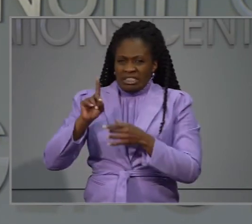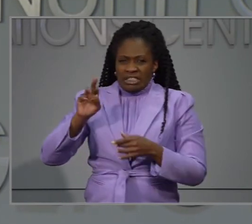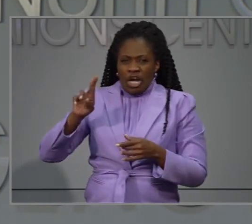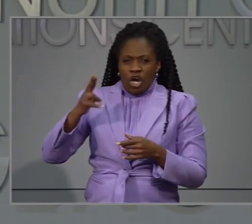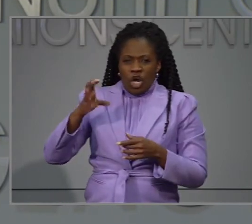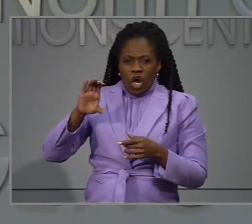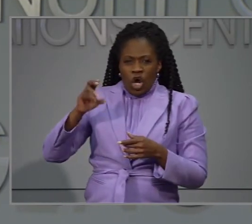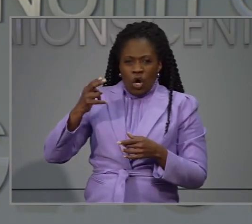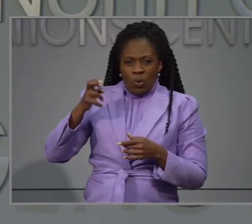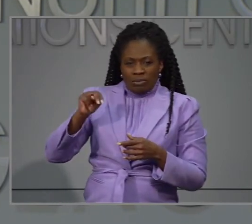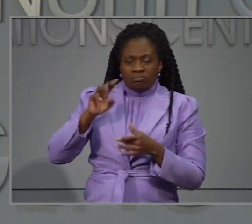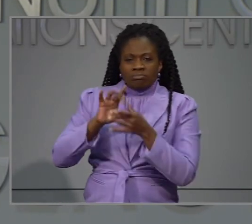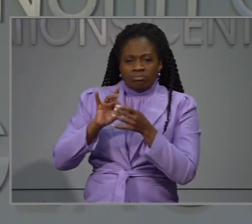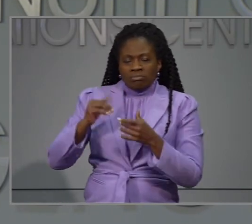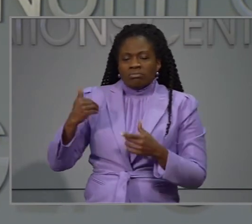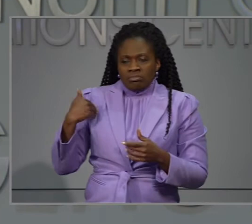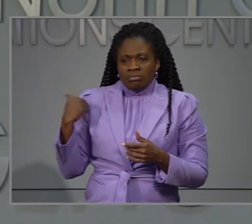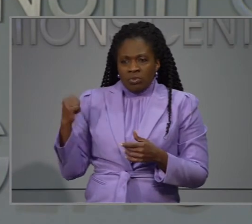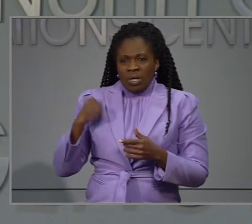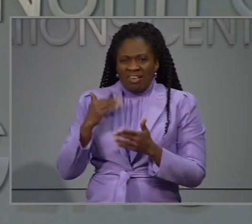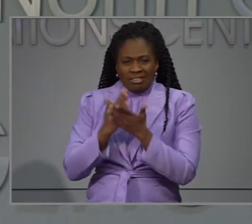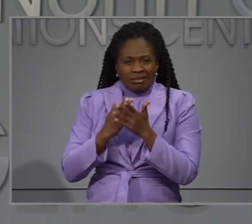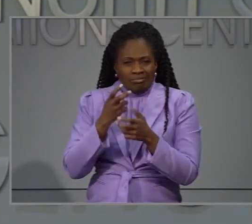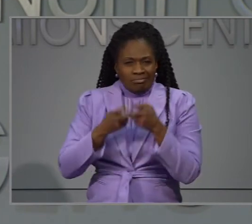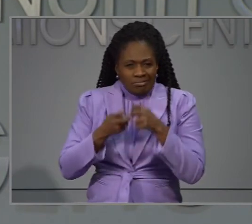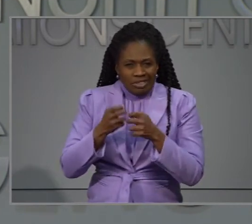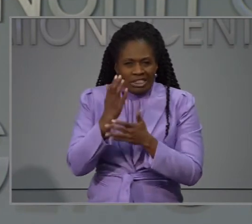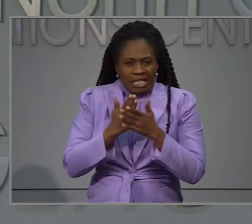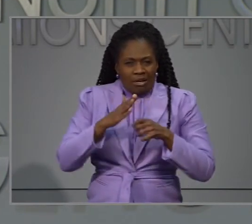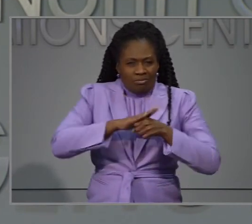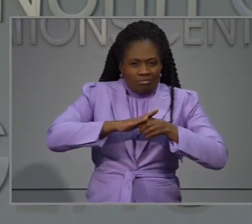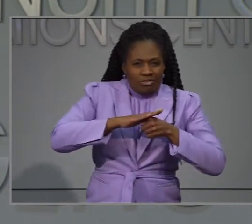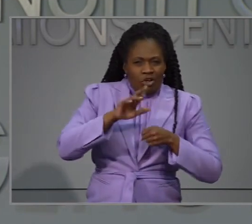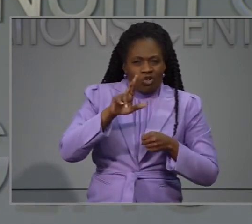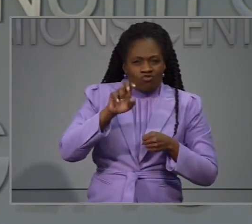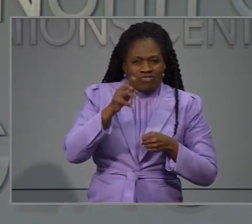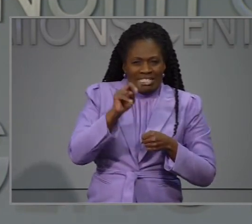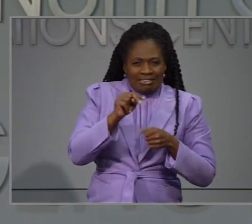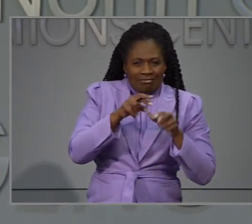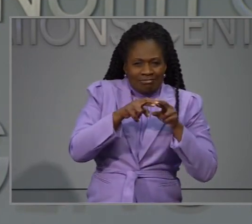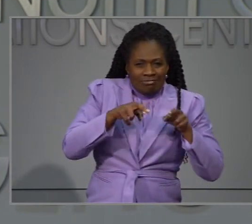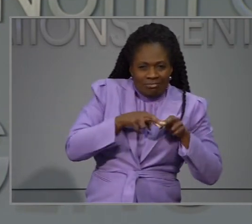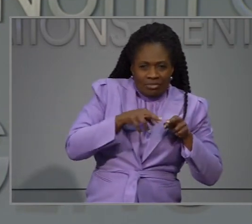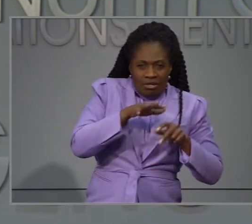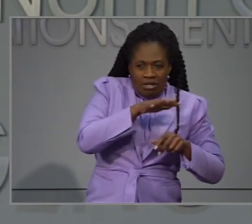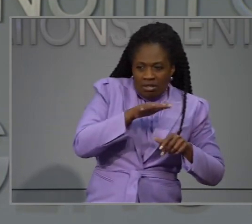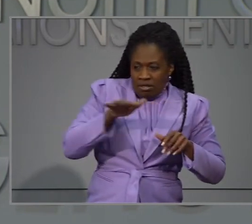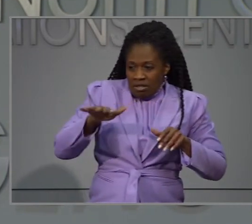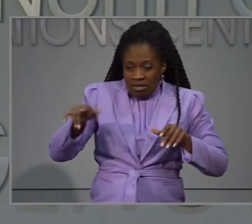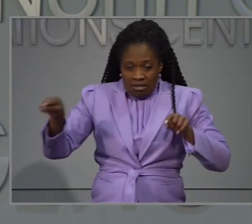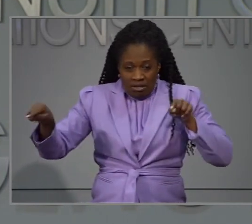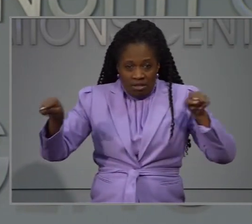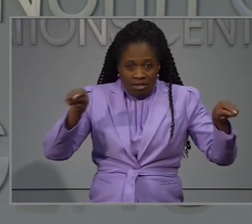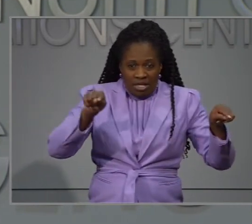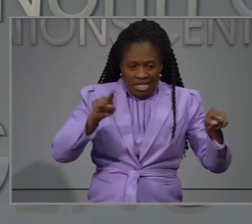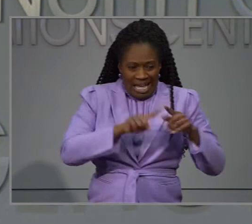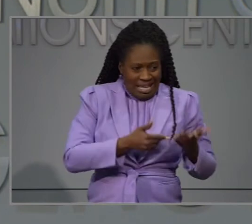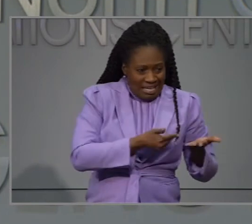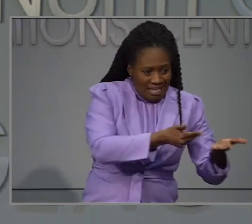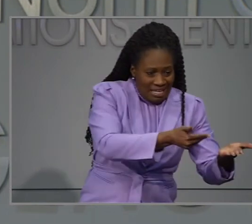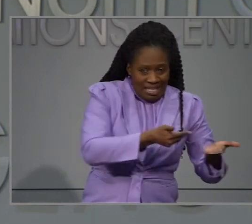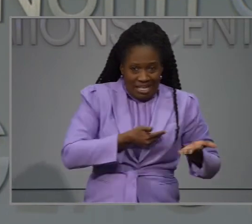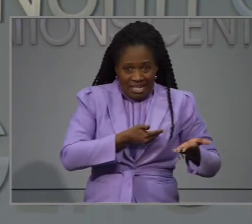y el doctor a cohen ya dijo que de hecho tenemos ciertos problemas en ciertas regiones del estado para poder recopilar